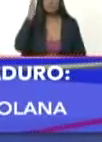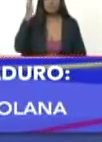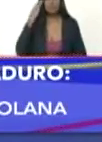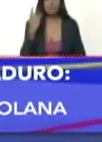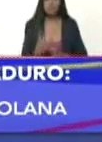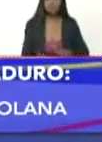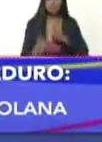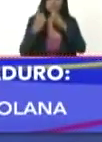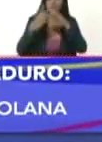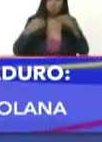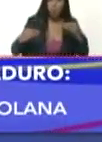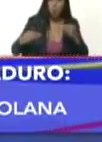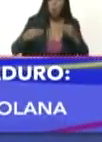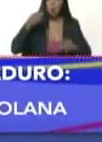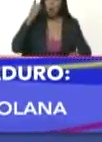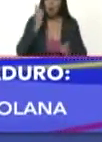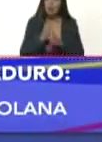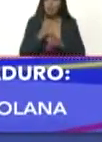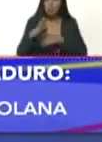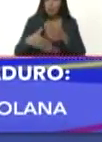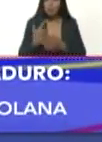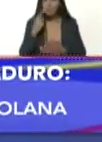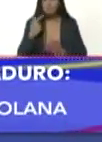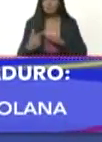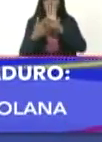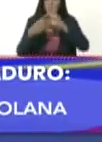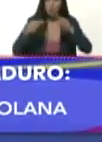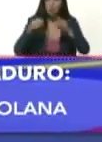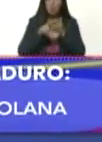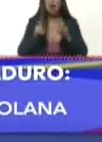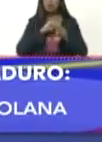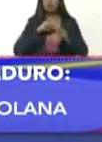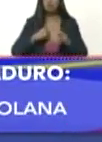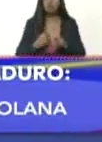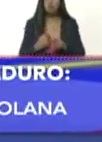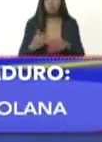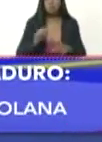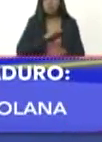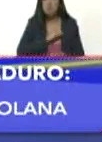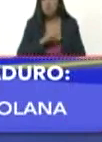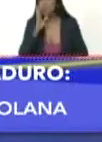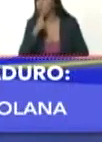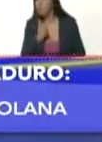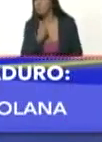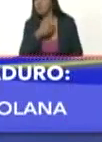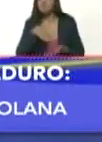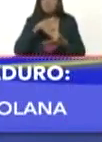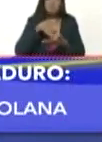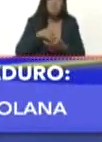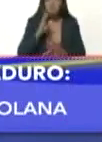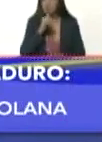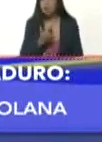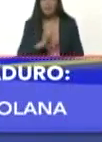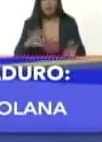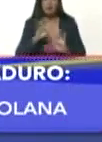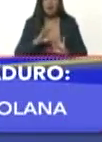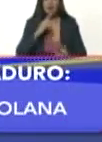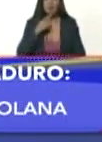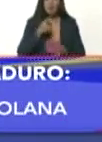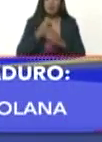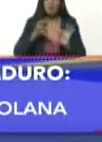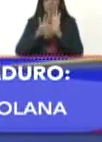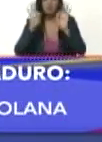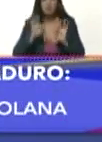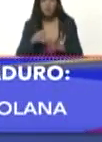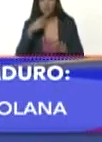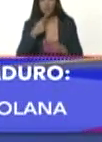afrontar los retos que la historia le presentó y que no titubearon, no vacilaron bajo ninguno de esos retos,